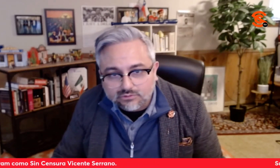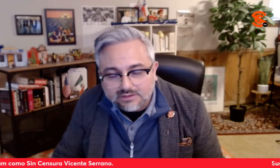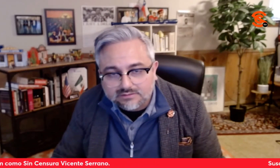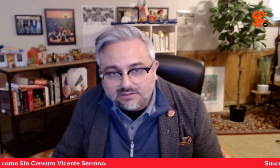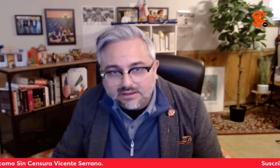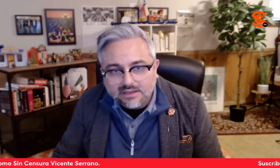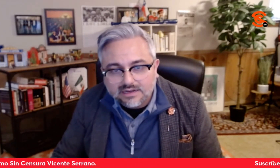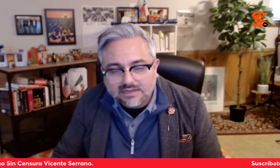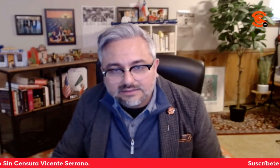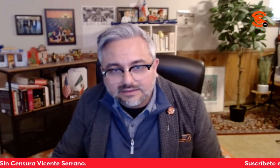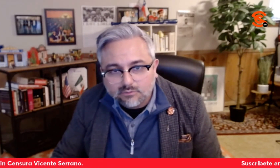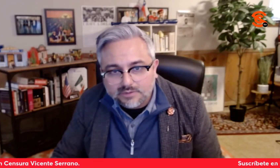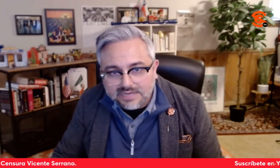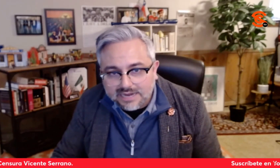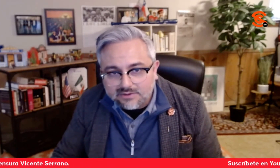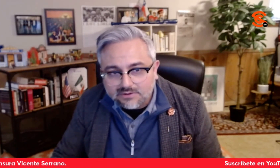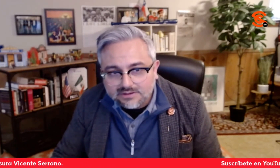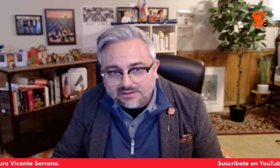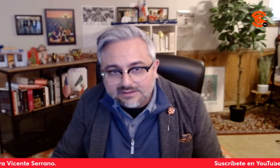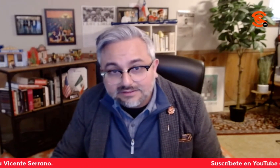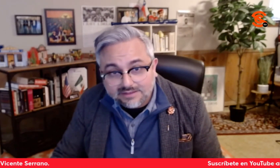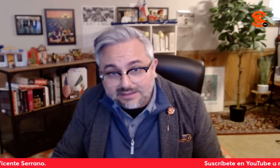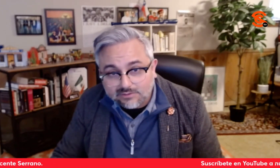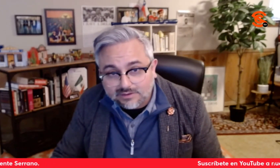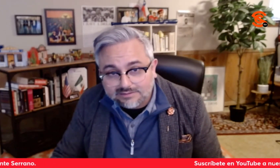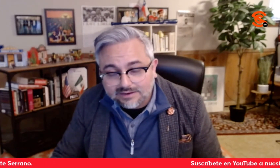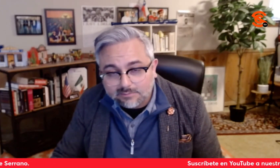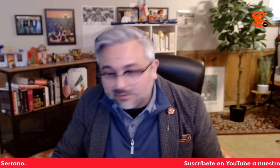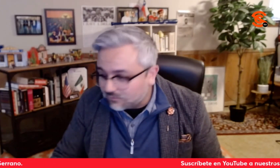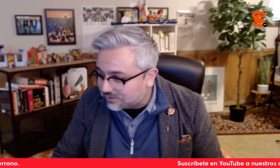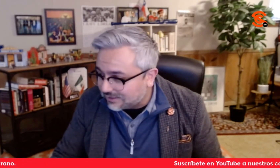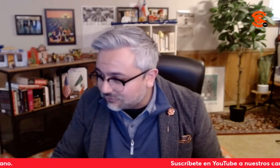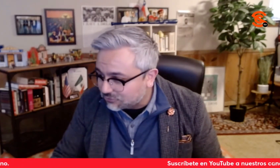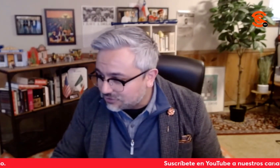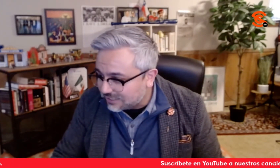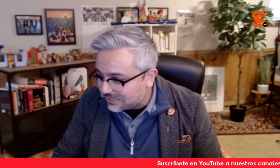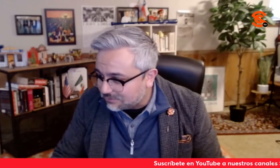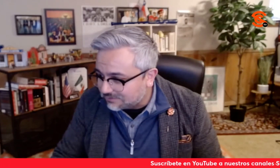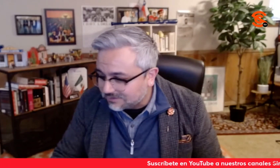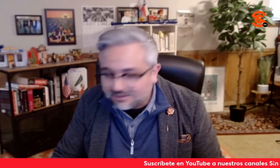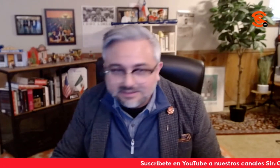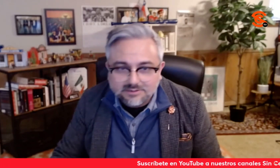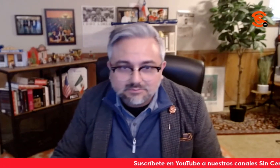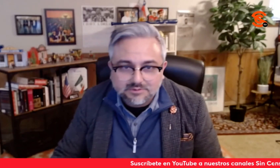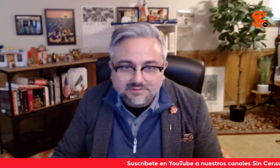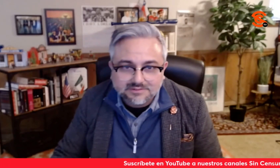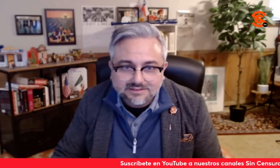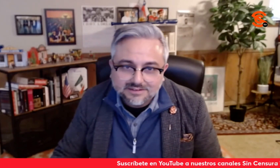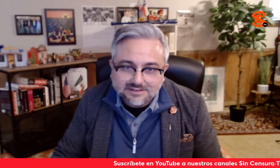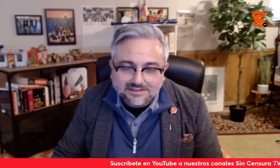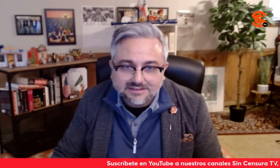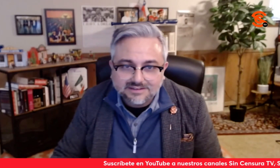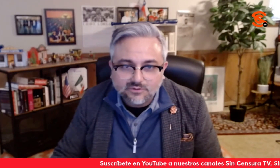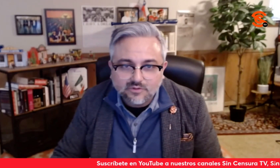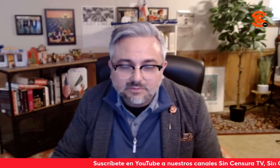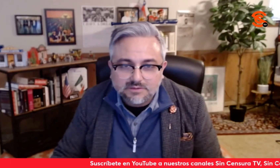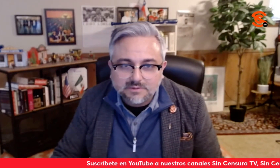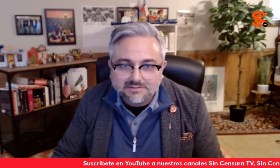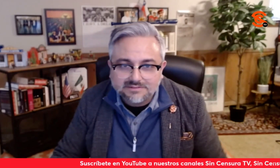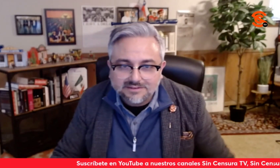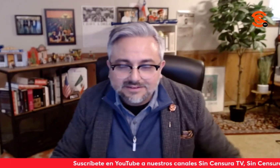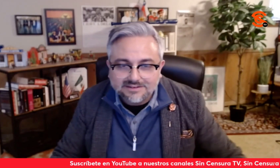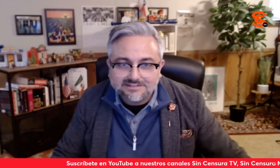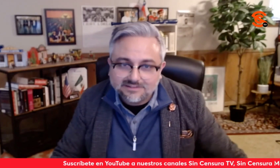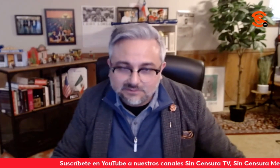de denuncias al cártel inmobiliario Y es ahí donde le hace la pregunta a sochil galves dees En dónde